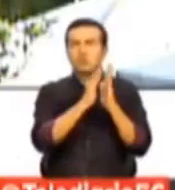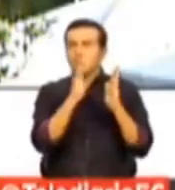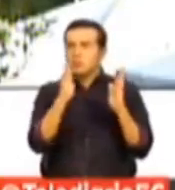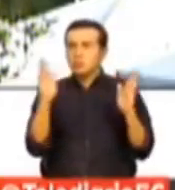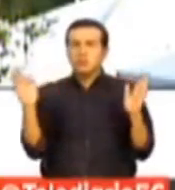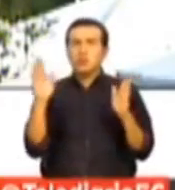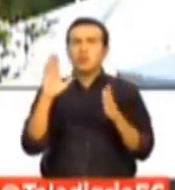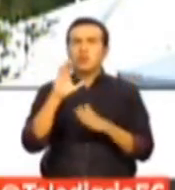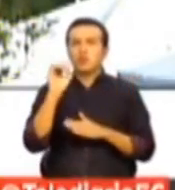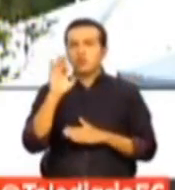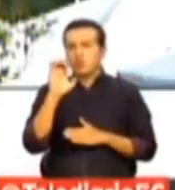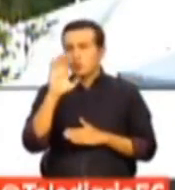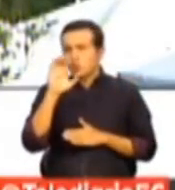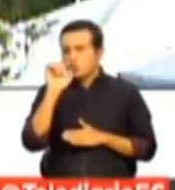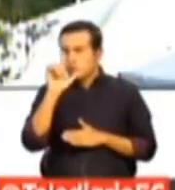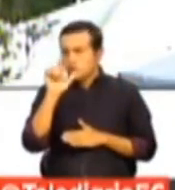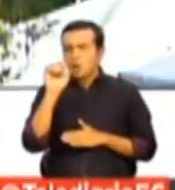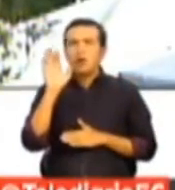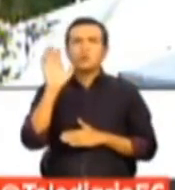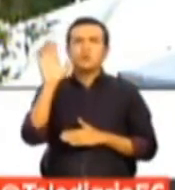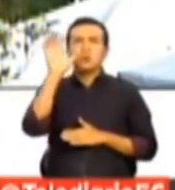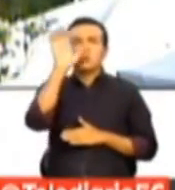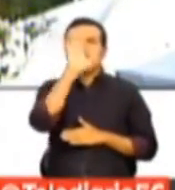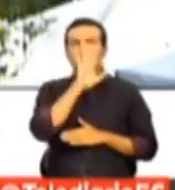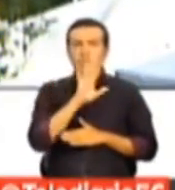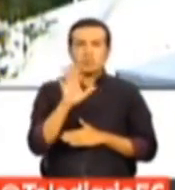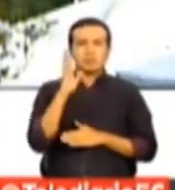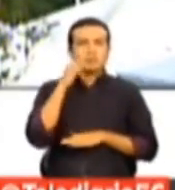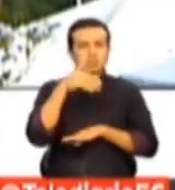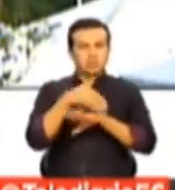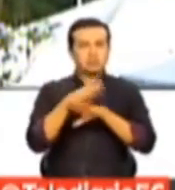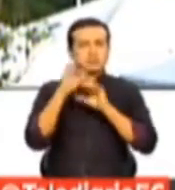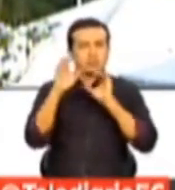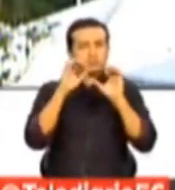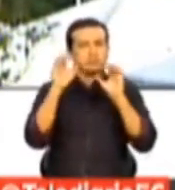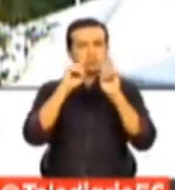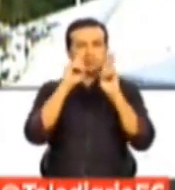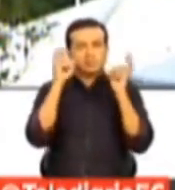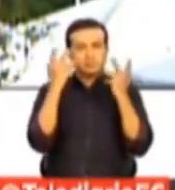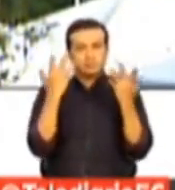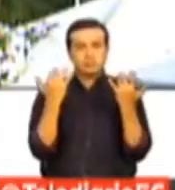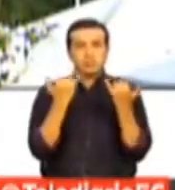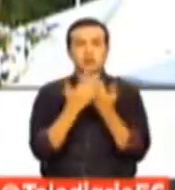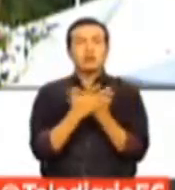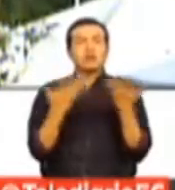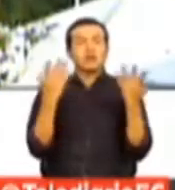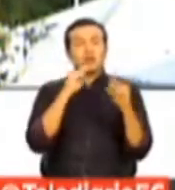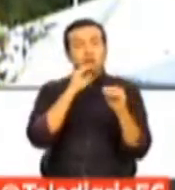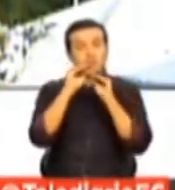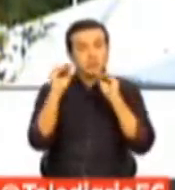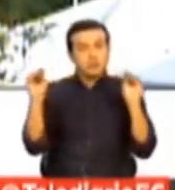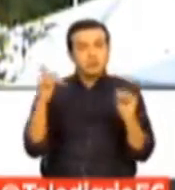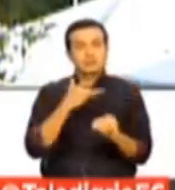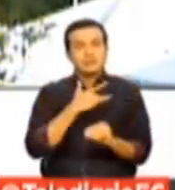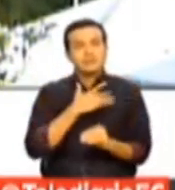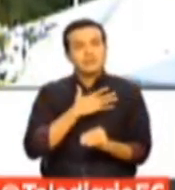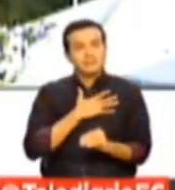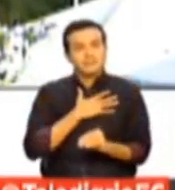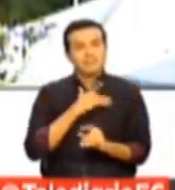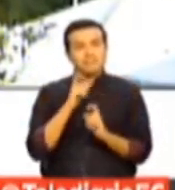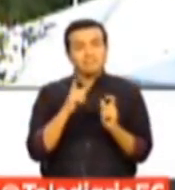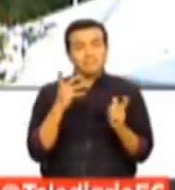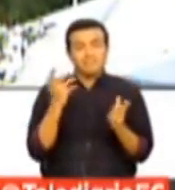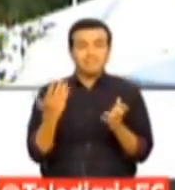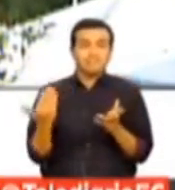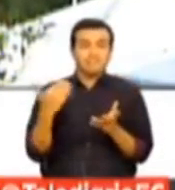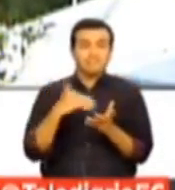en Cotocollao, en algunas otras parroquias, que ya vamos a estar platicando al respecto de eso. Y hoy quiero decirles que lamentablemente para quienes